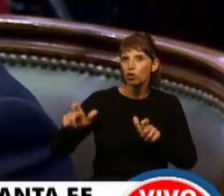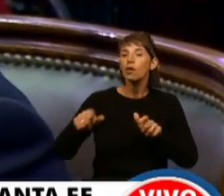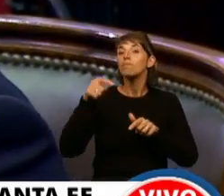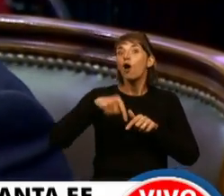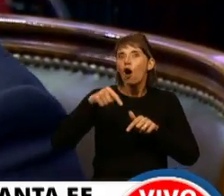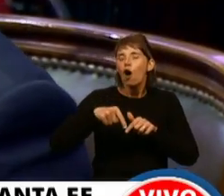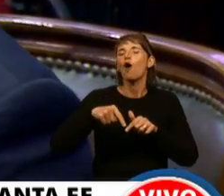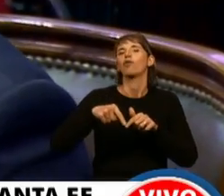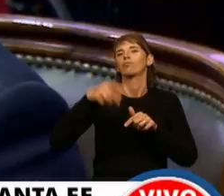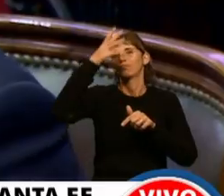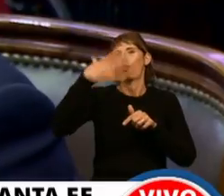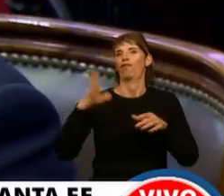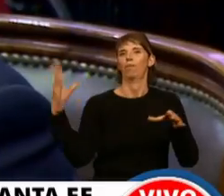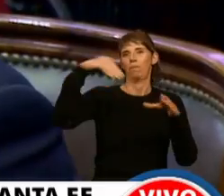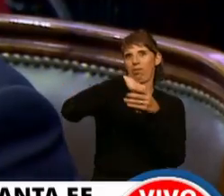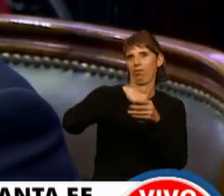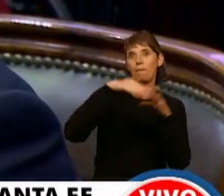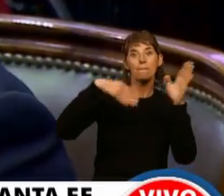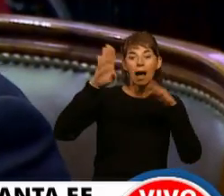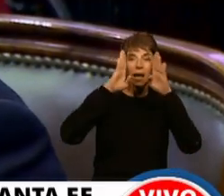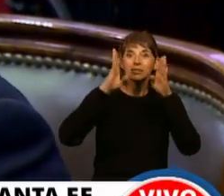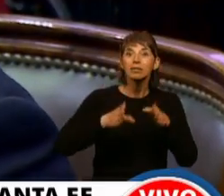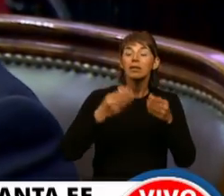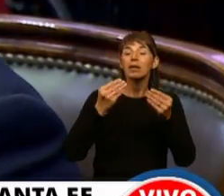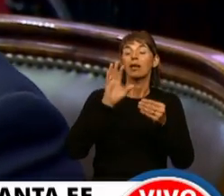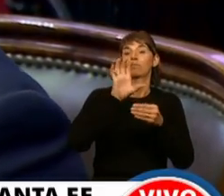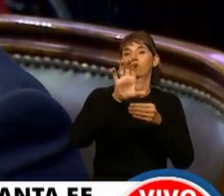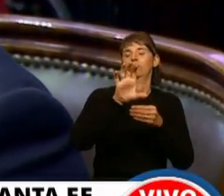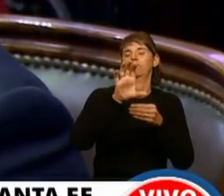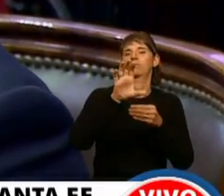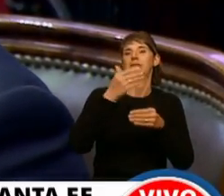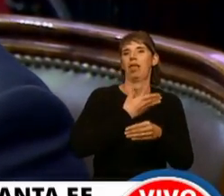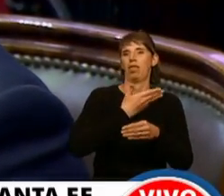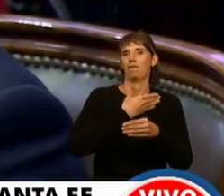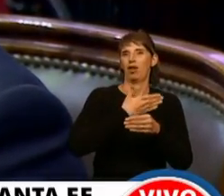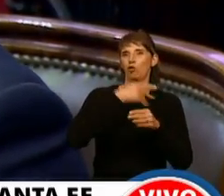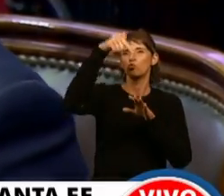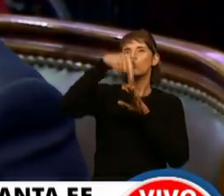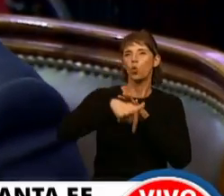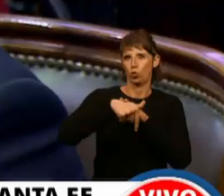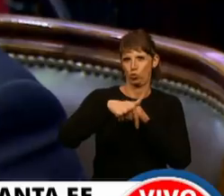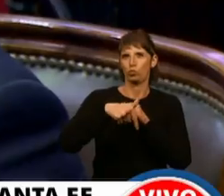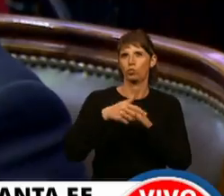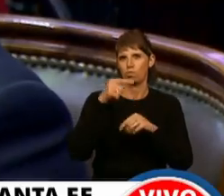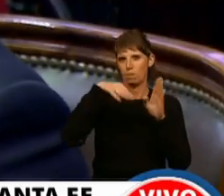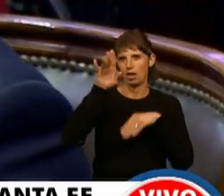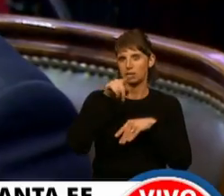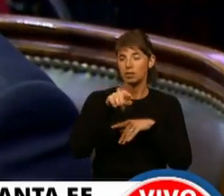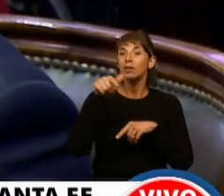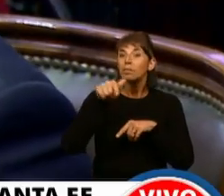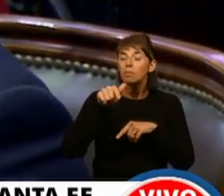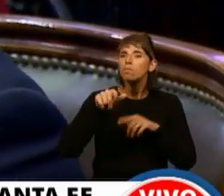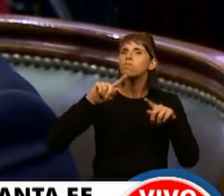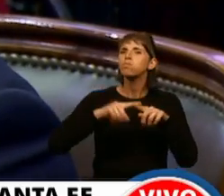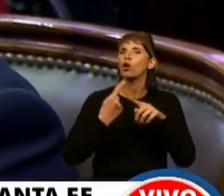van a estar especialmente el sur de la provincia de santa fe estamos ante una política pública que